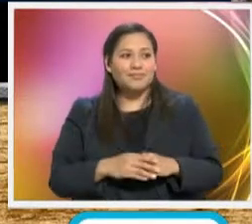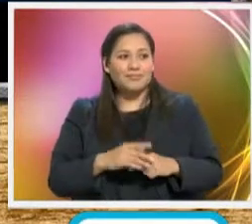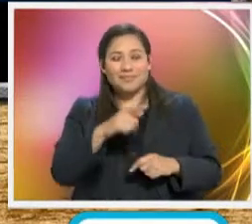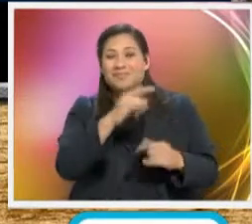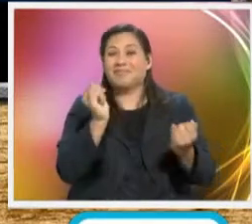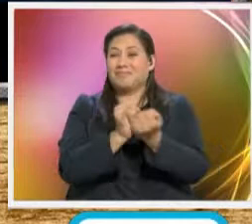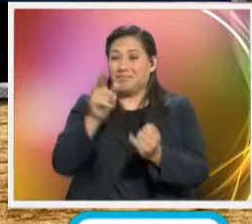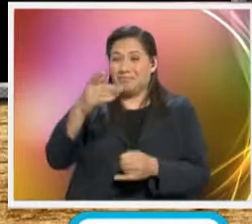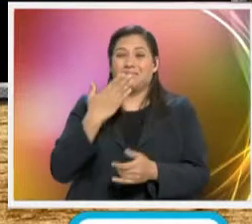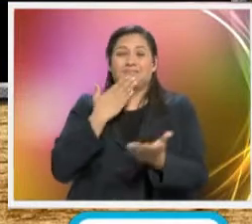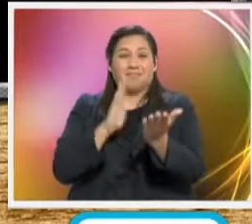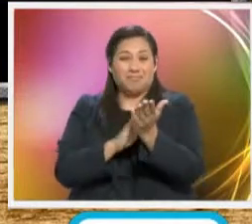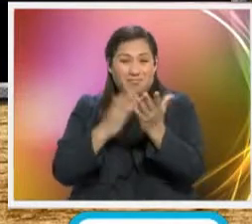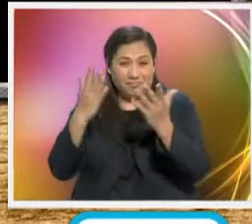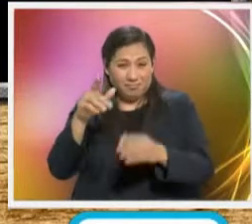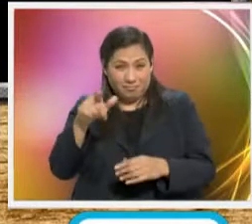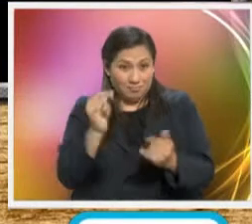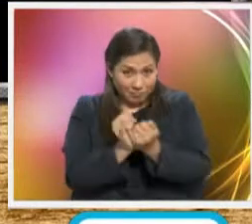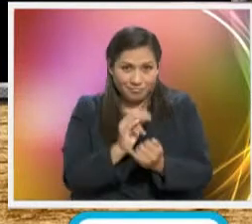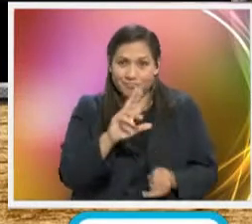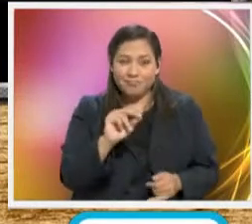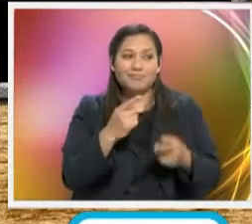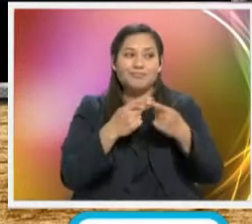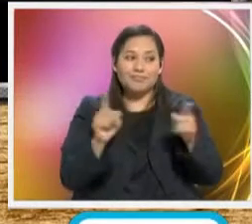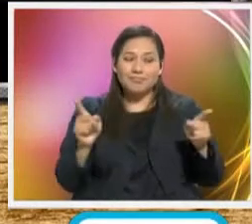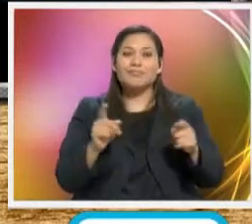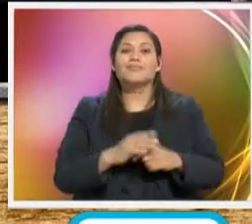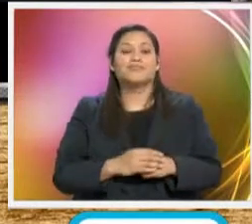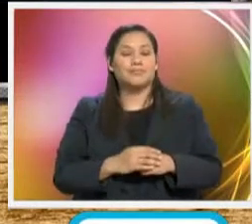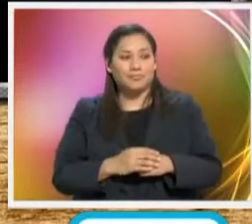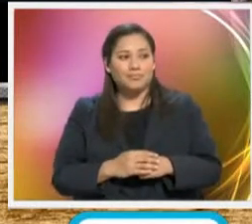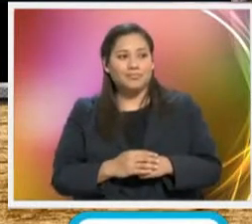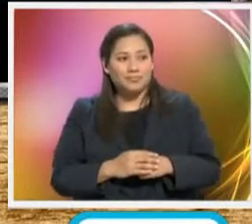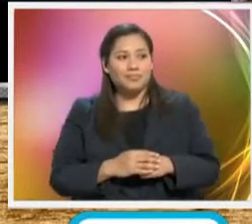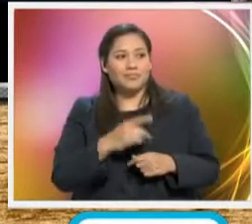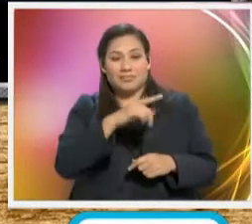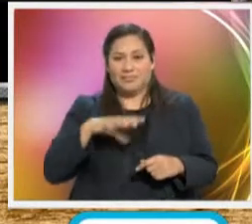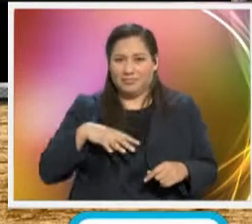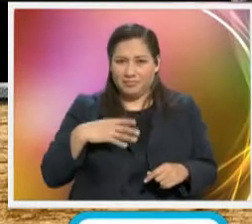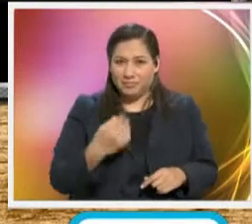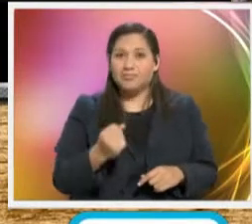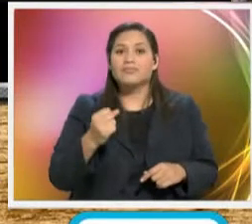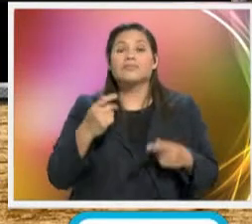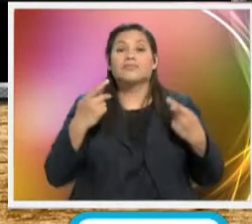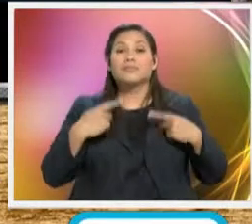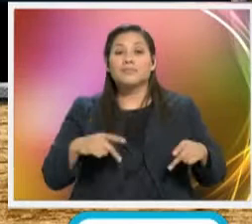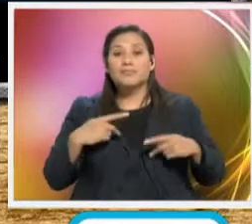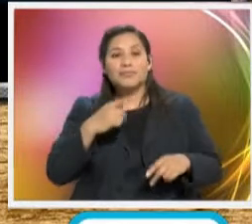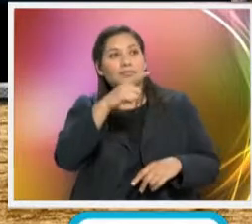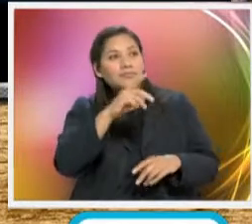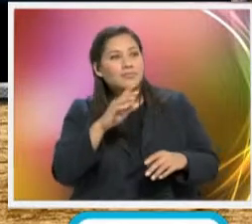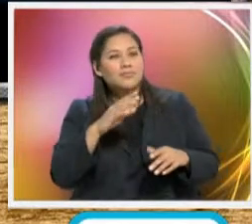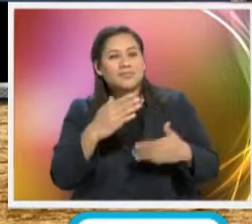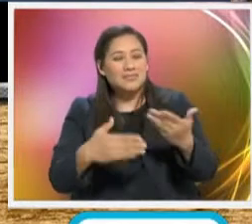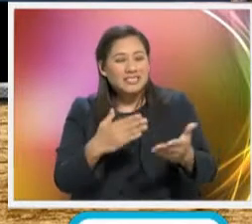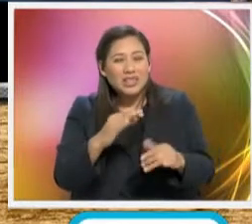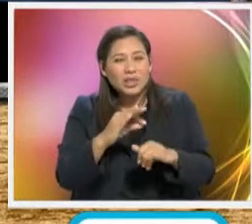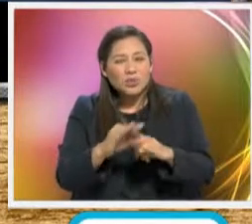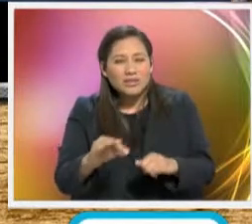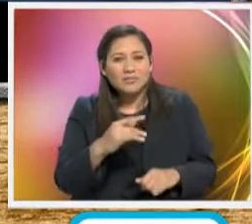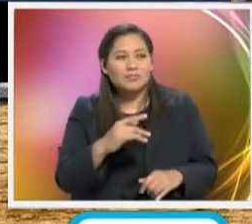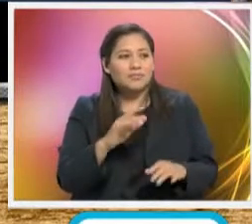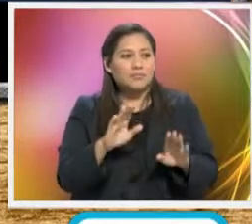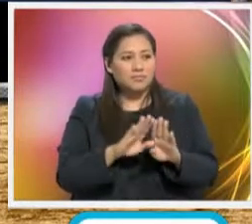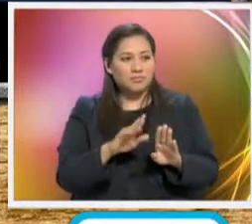de la misma forma. ¿En qué se pueden diferenciar? Sí, eso, buena pregunta. Digamos que procuran llevar a sus personajes a las últimas consecuencias, que no